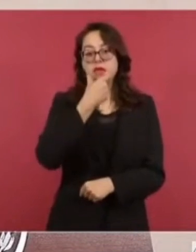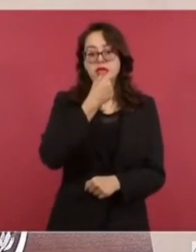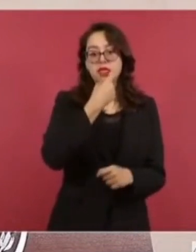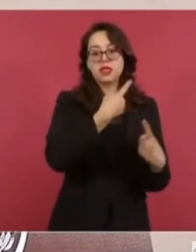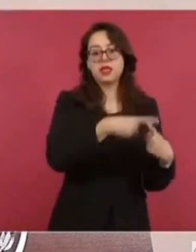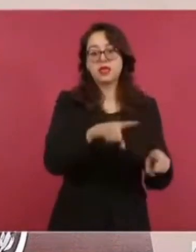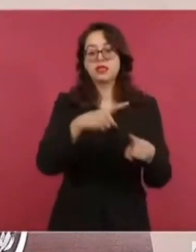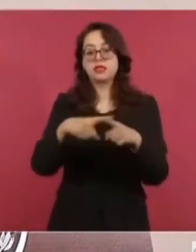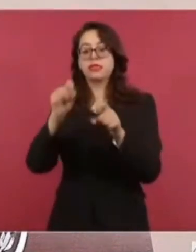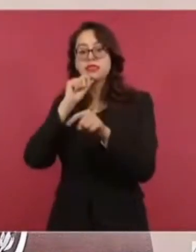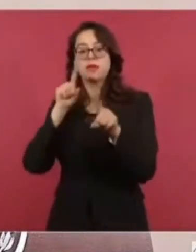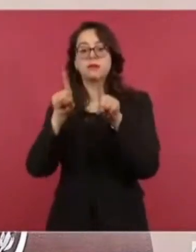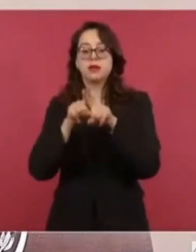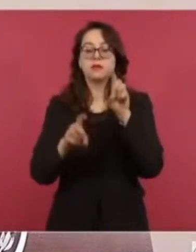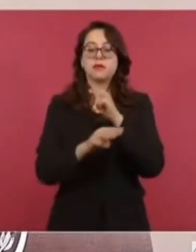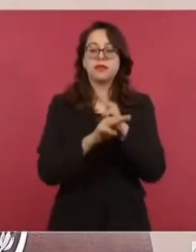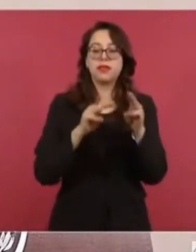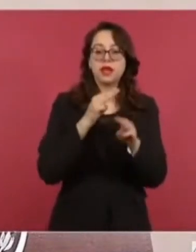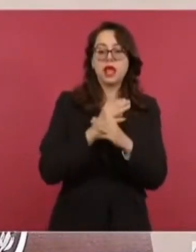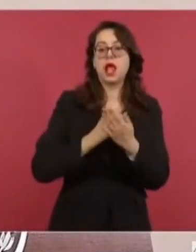necesarios